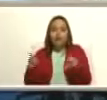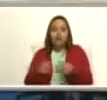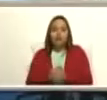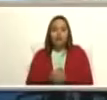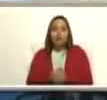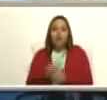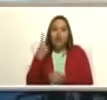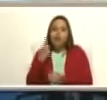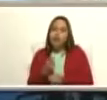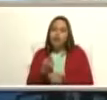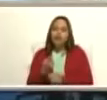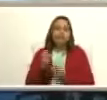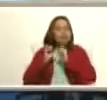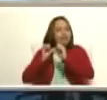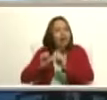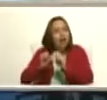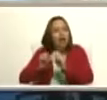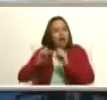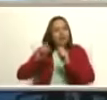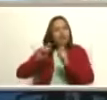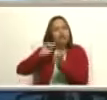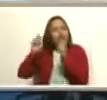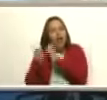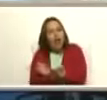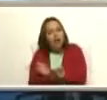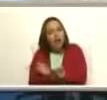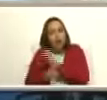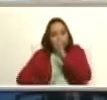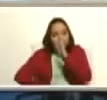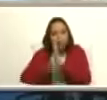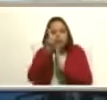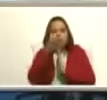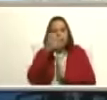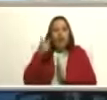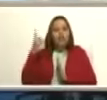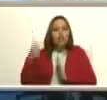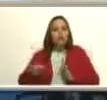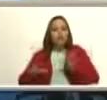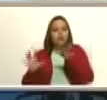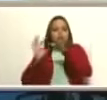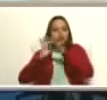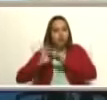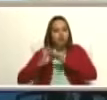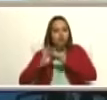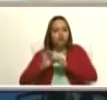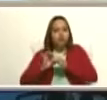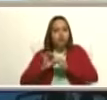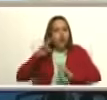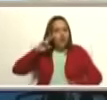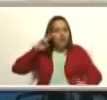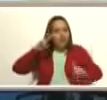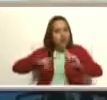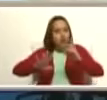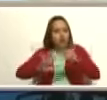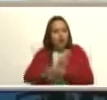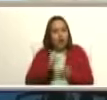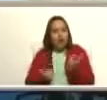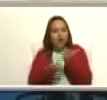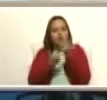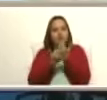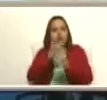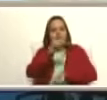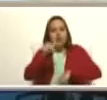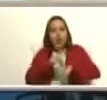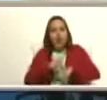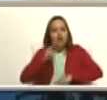que seguir reinventándose, recuperándose y consolidándose con la visión de lo nacional y una